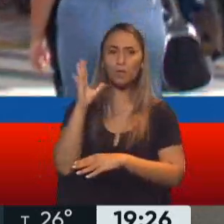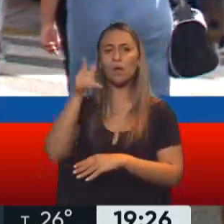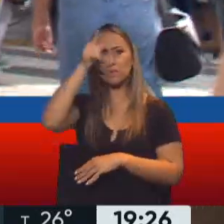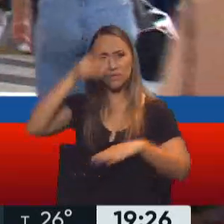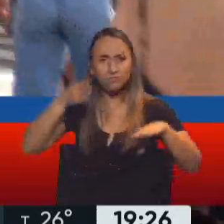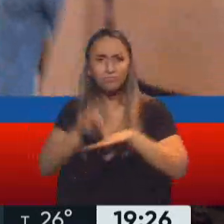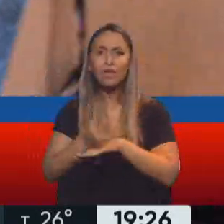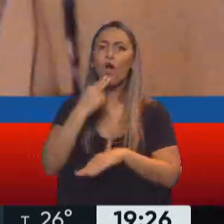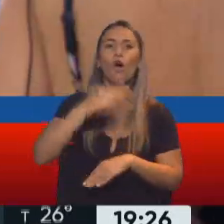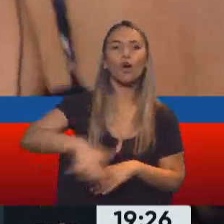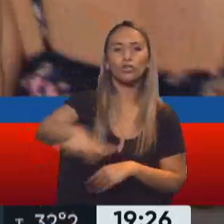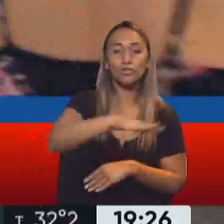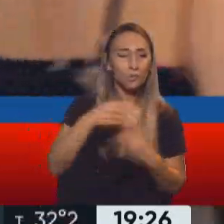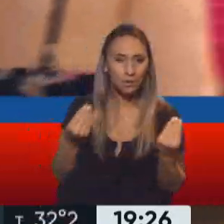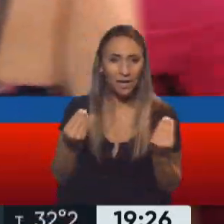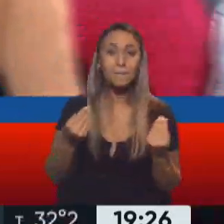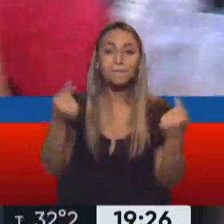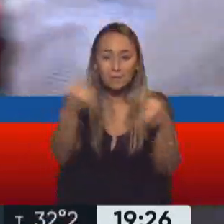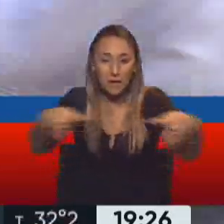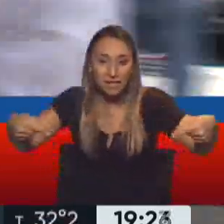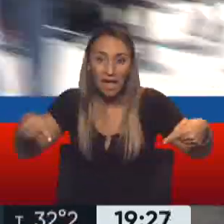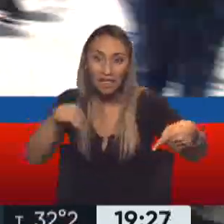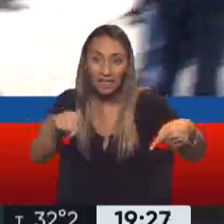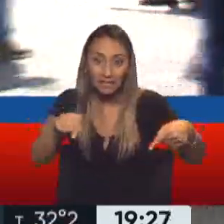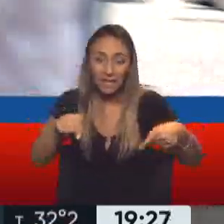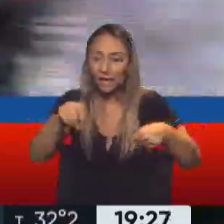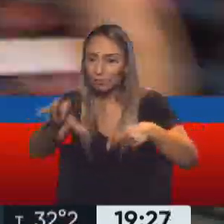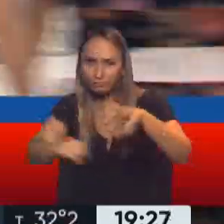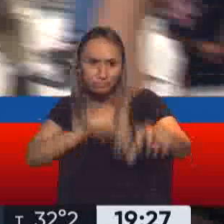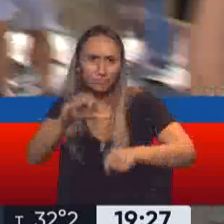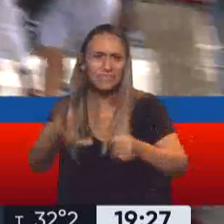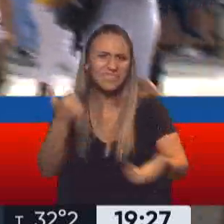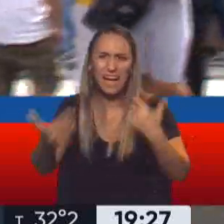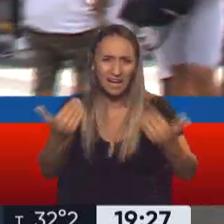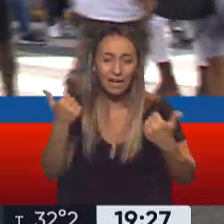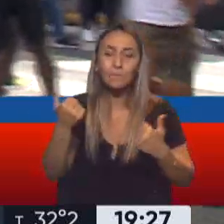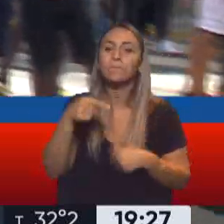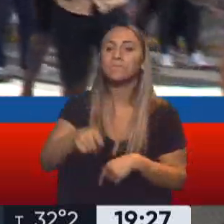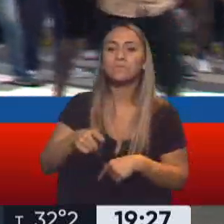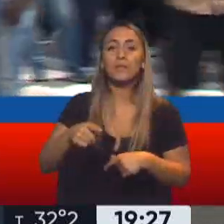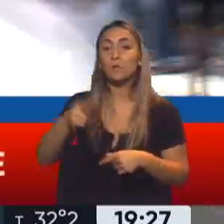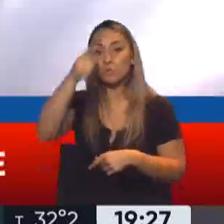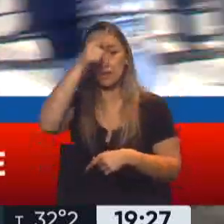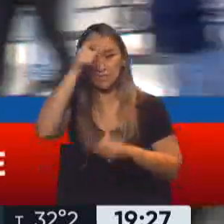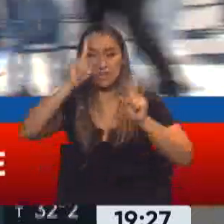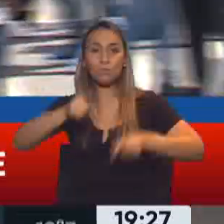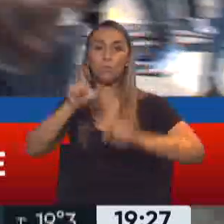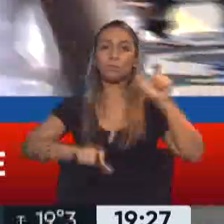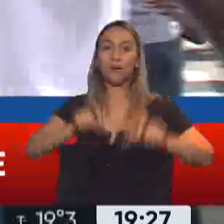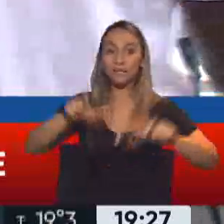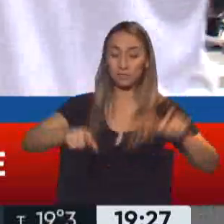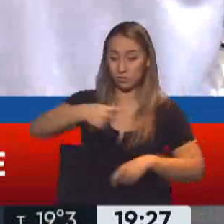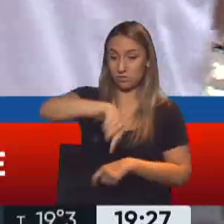en Once para incautar mercadería de los Manteros. El operativo generó tensión entre los uniformados y las personas que